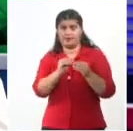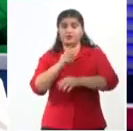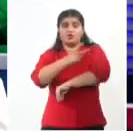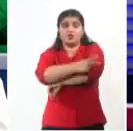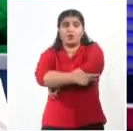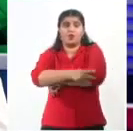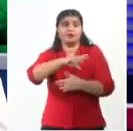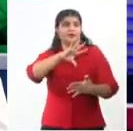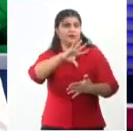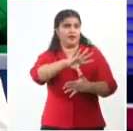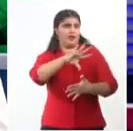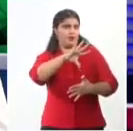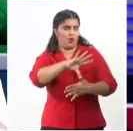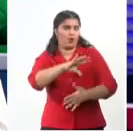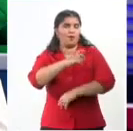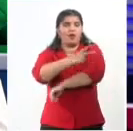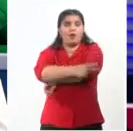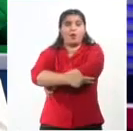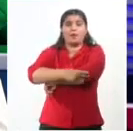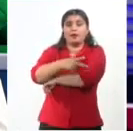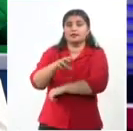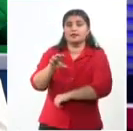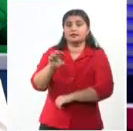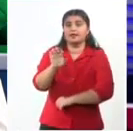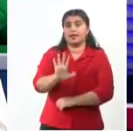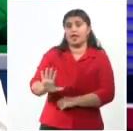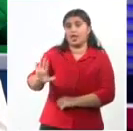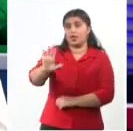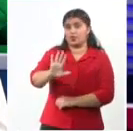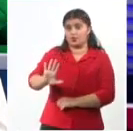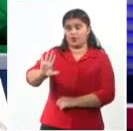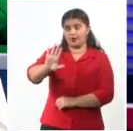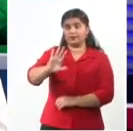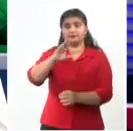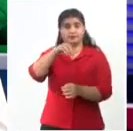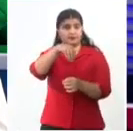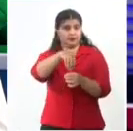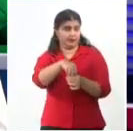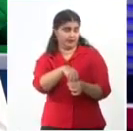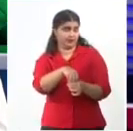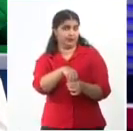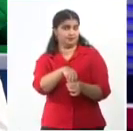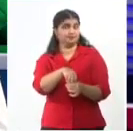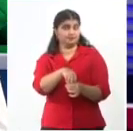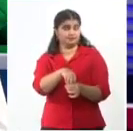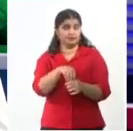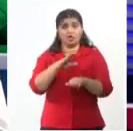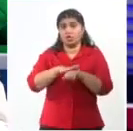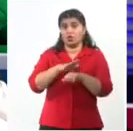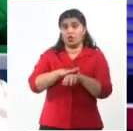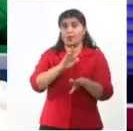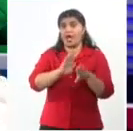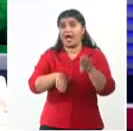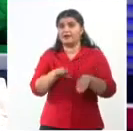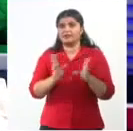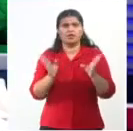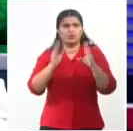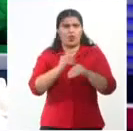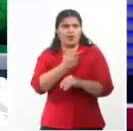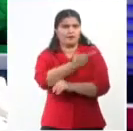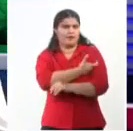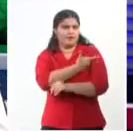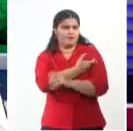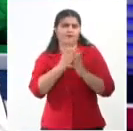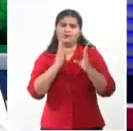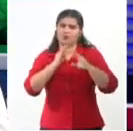pero Europa, que es uno de los países que ha estado informando este incremento y que se plantea que tal